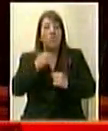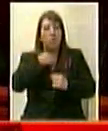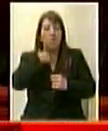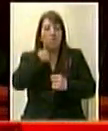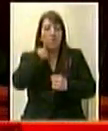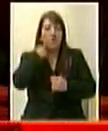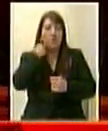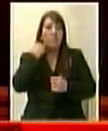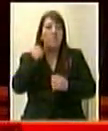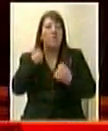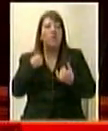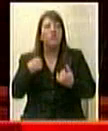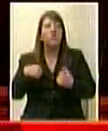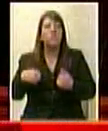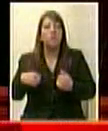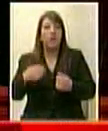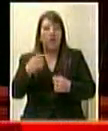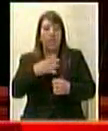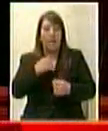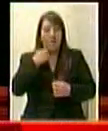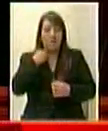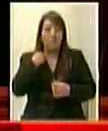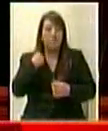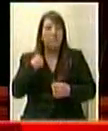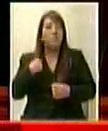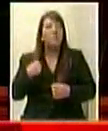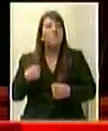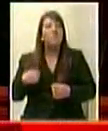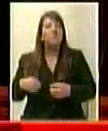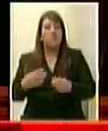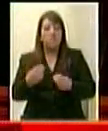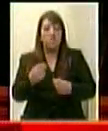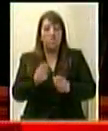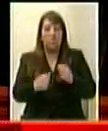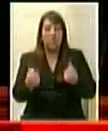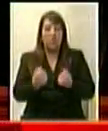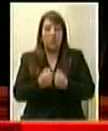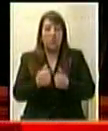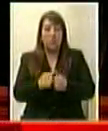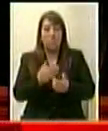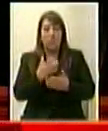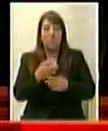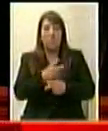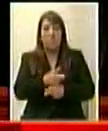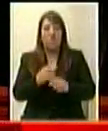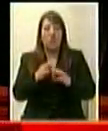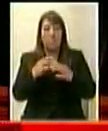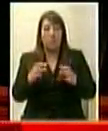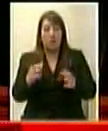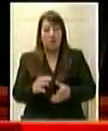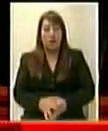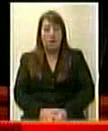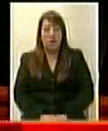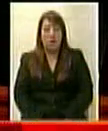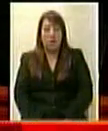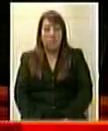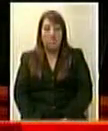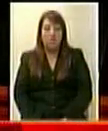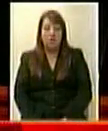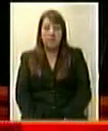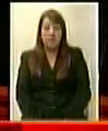lo vienen haciendo por edades, porque hay muchos afectados de la violencia política en una